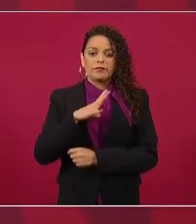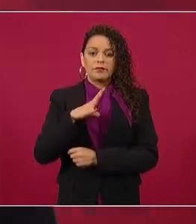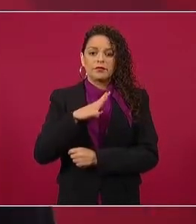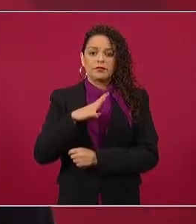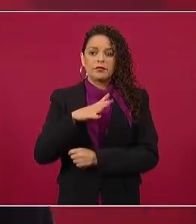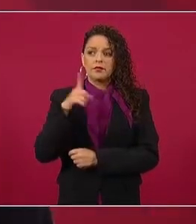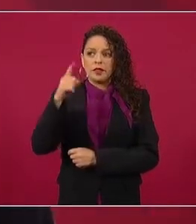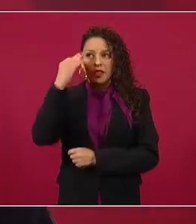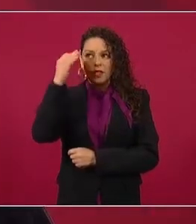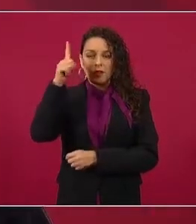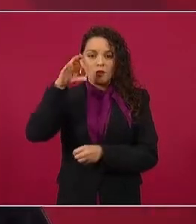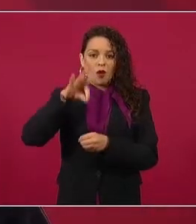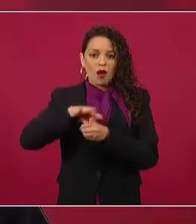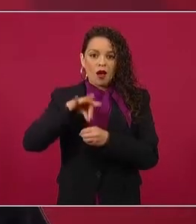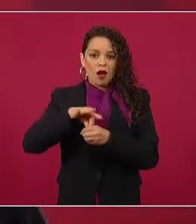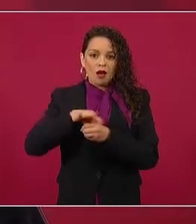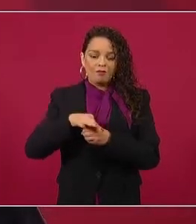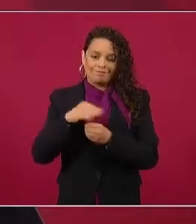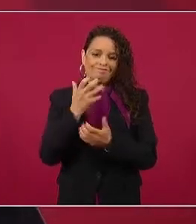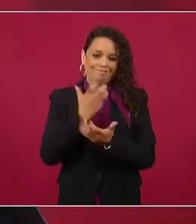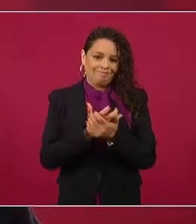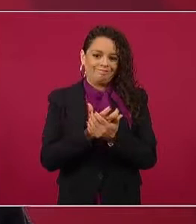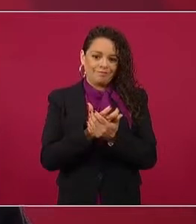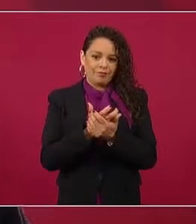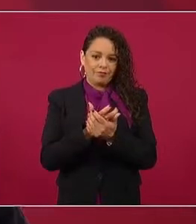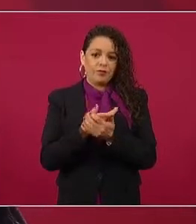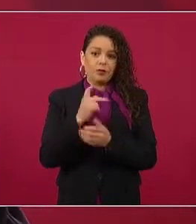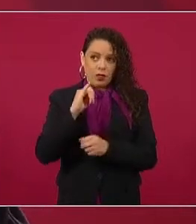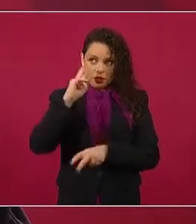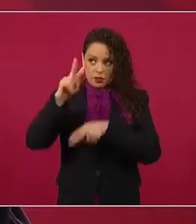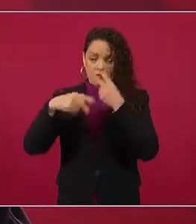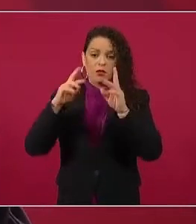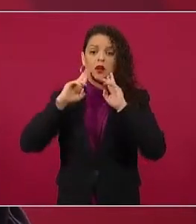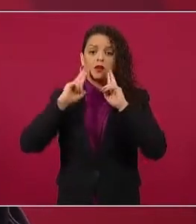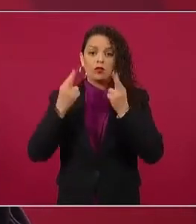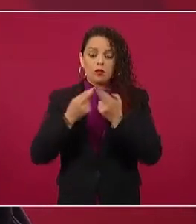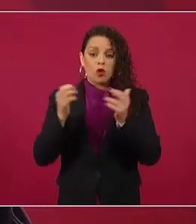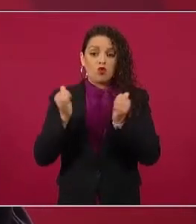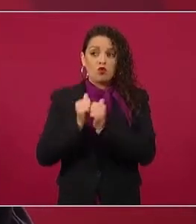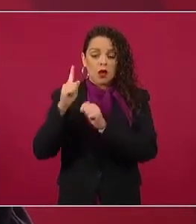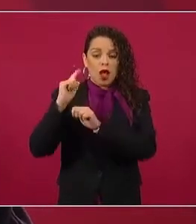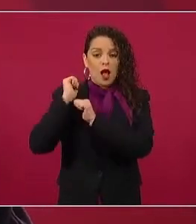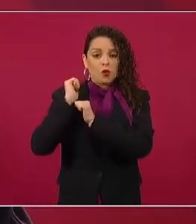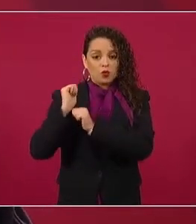electoral, pero sí vamos a estar en Yécora, nos vamos a reunir con autoridades, eso sí,